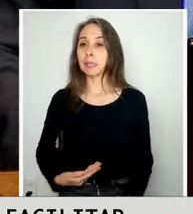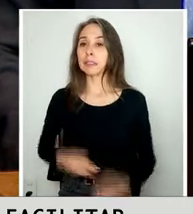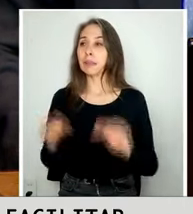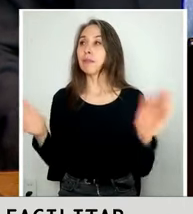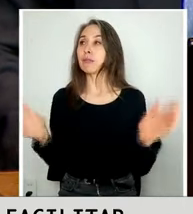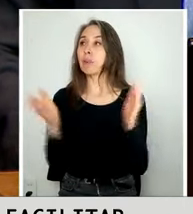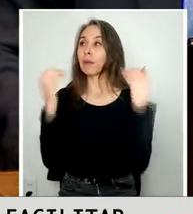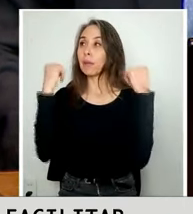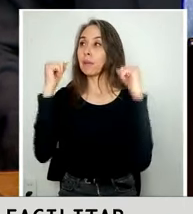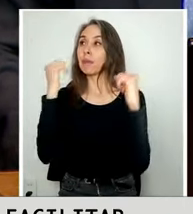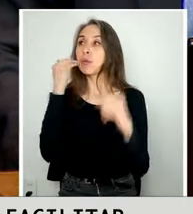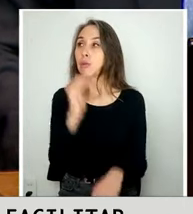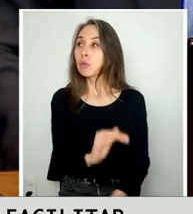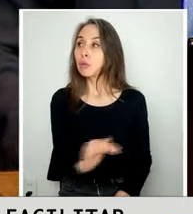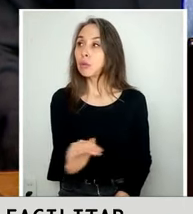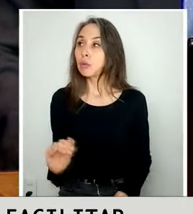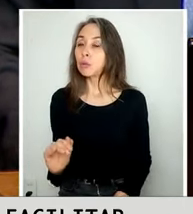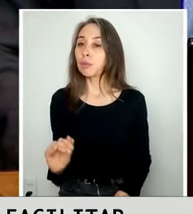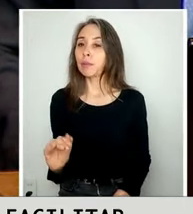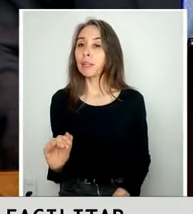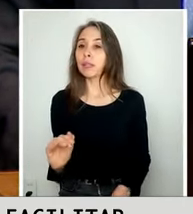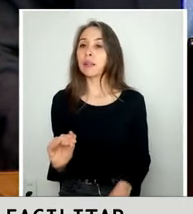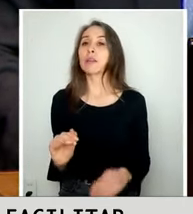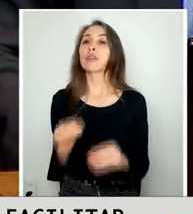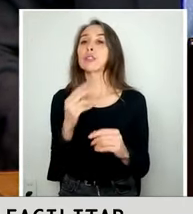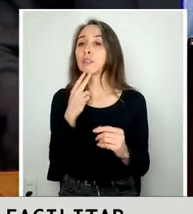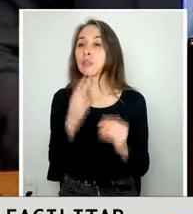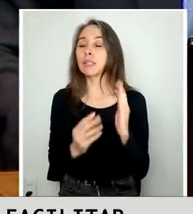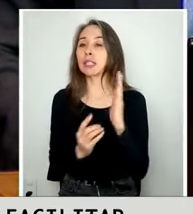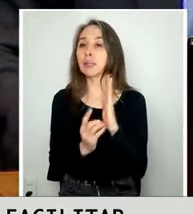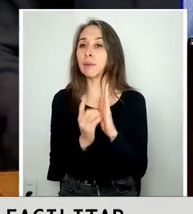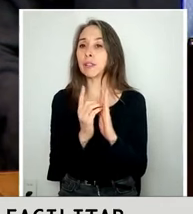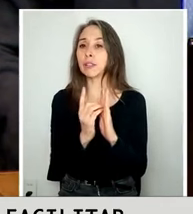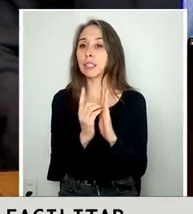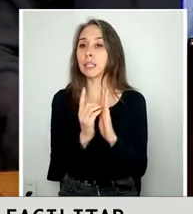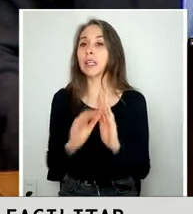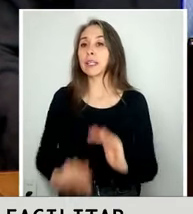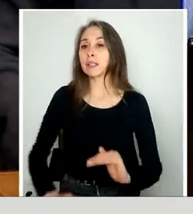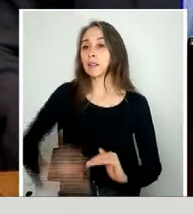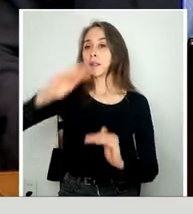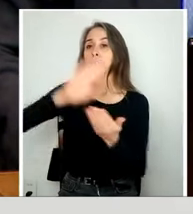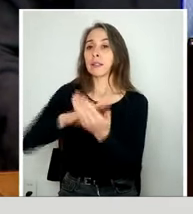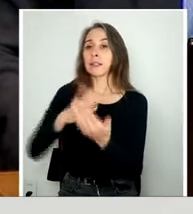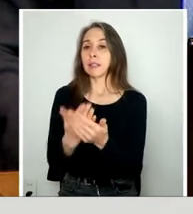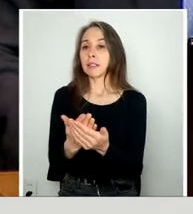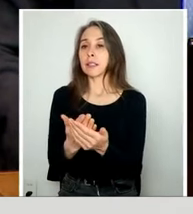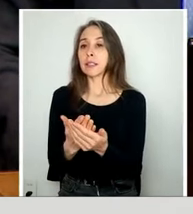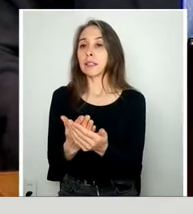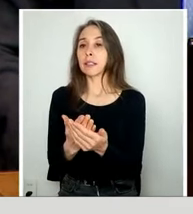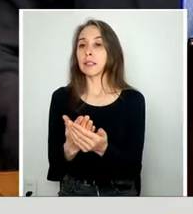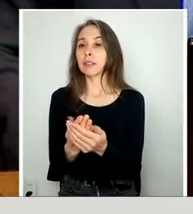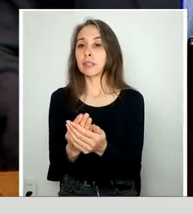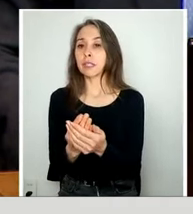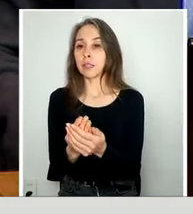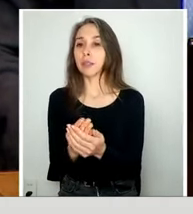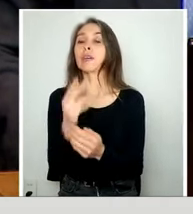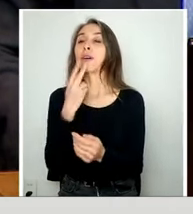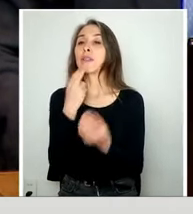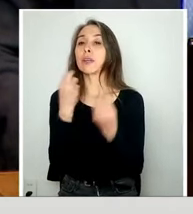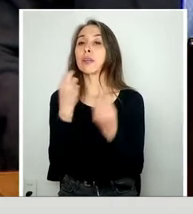temprana edad no solo promueve una vida saludable sino que también contribuye a la formación de valores esenciales en la sociedad